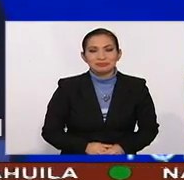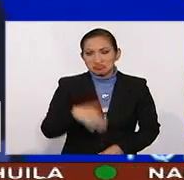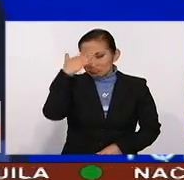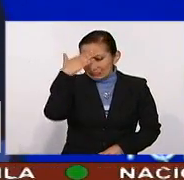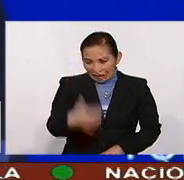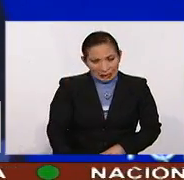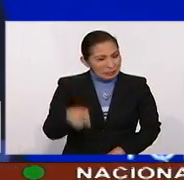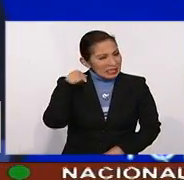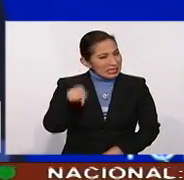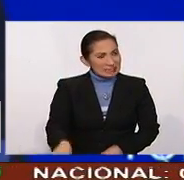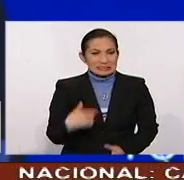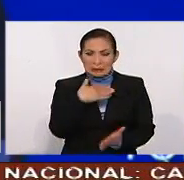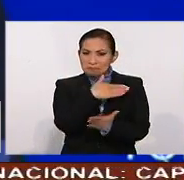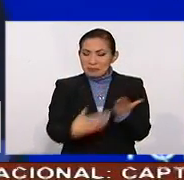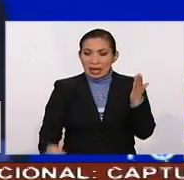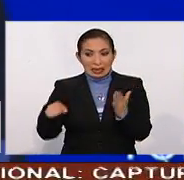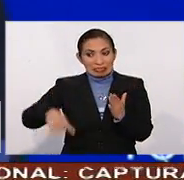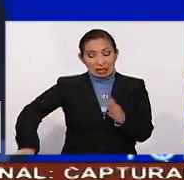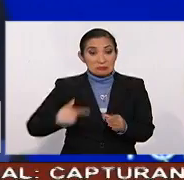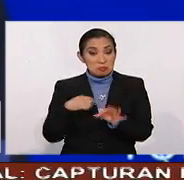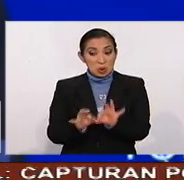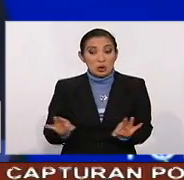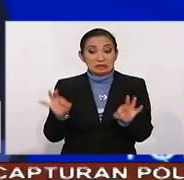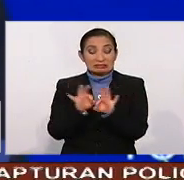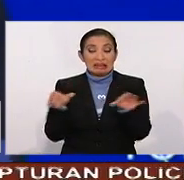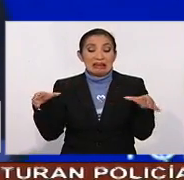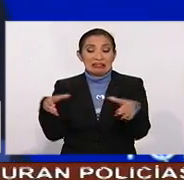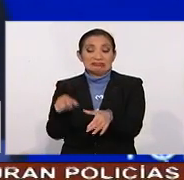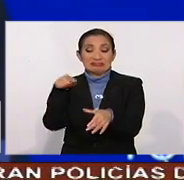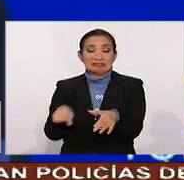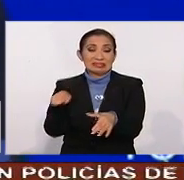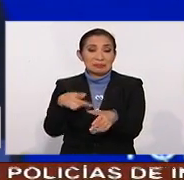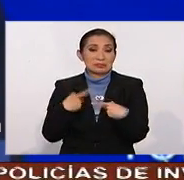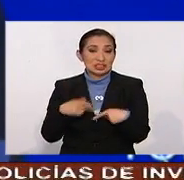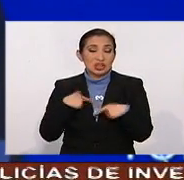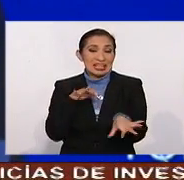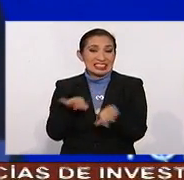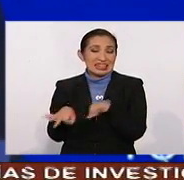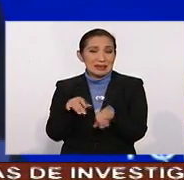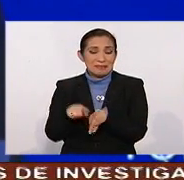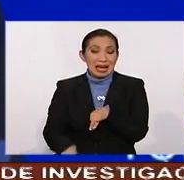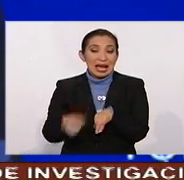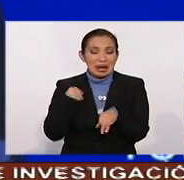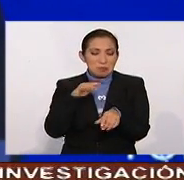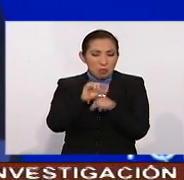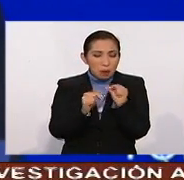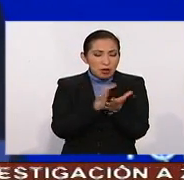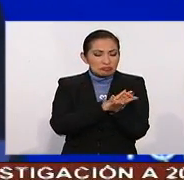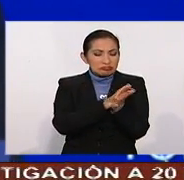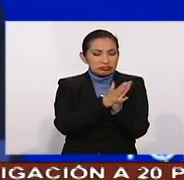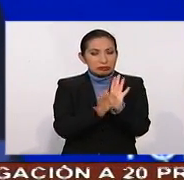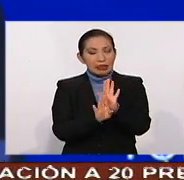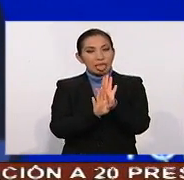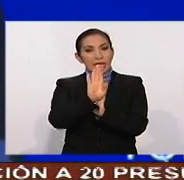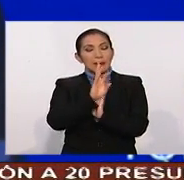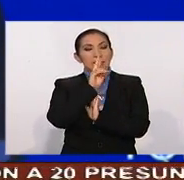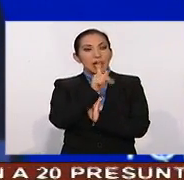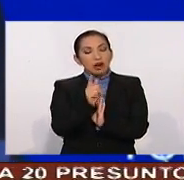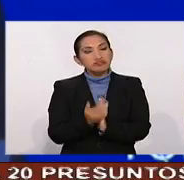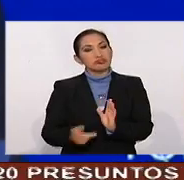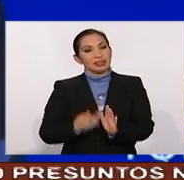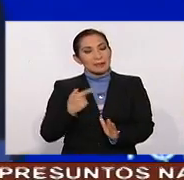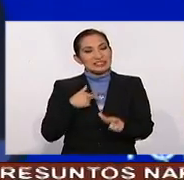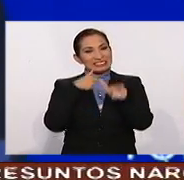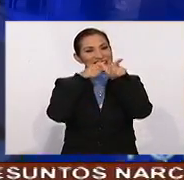que es la llave de la clase media en nuestras economías. Es lo que nos va a permitir pasar de la crisis a la recuperación y, ojalá, al